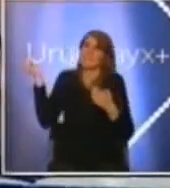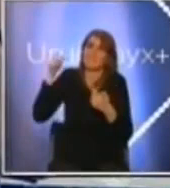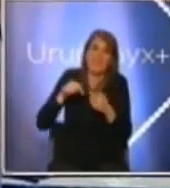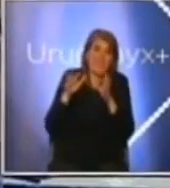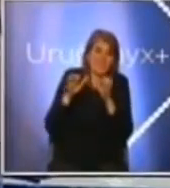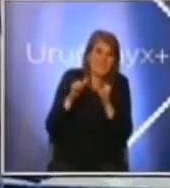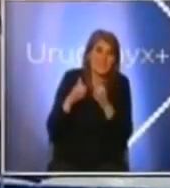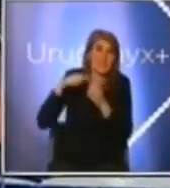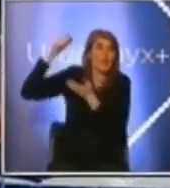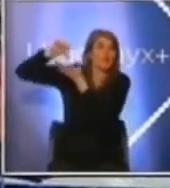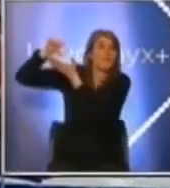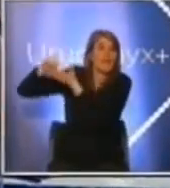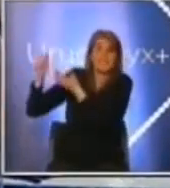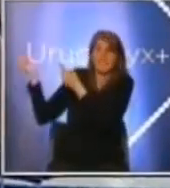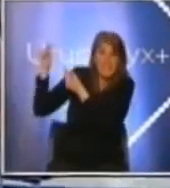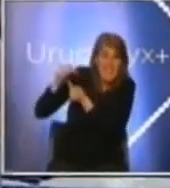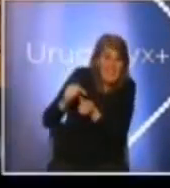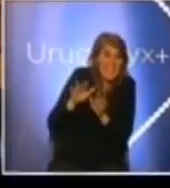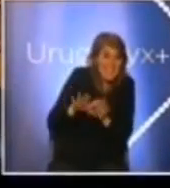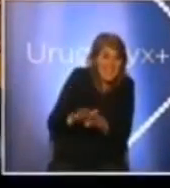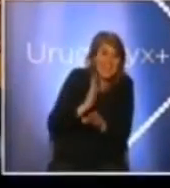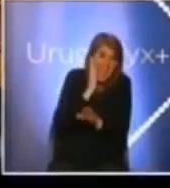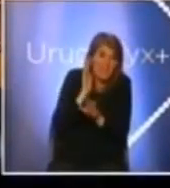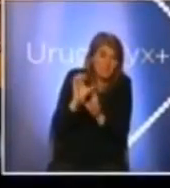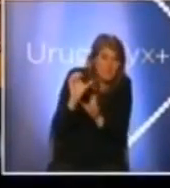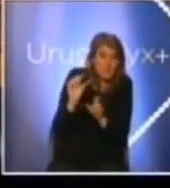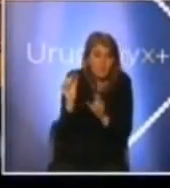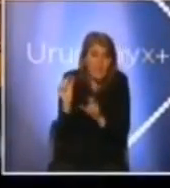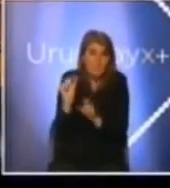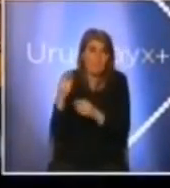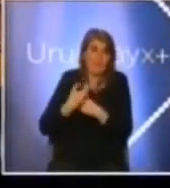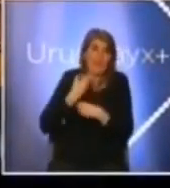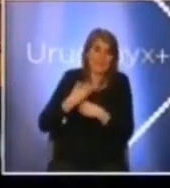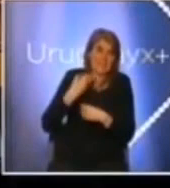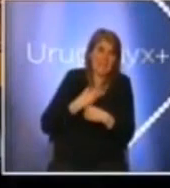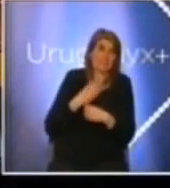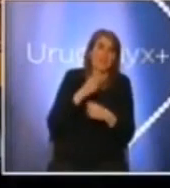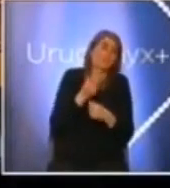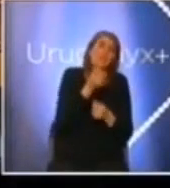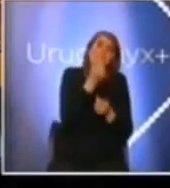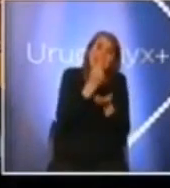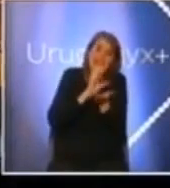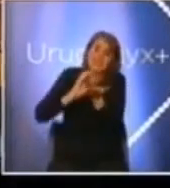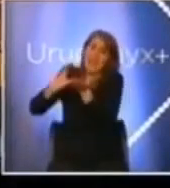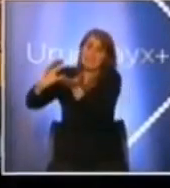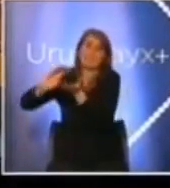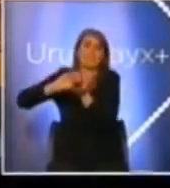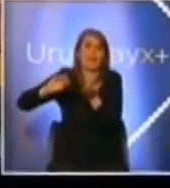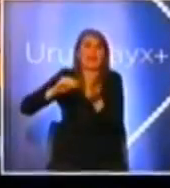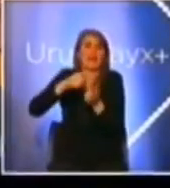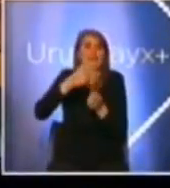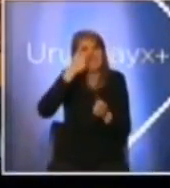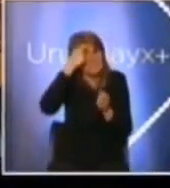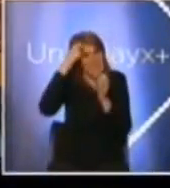expertos extranjeros en nuestro país. Y estableceremos un fondo de subsidios para pasantías de